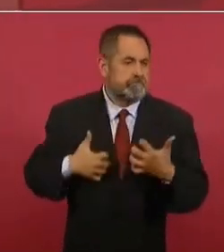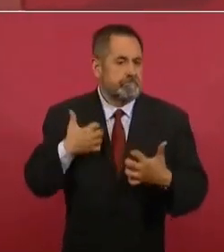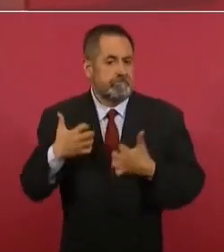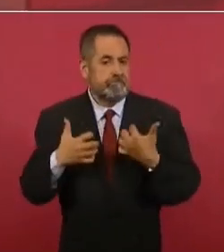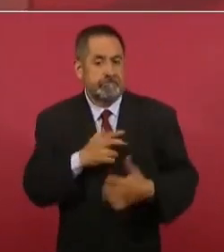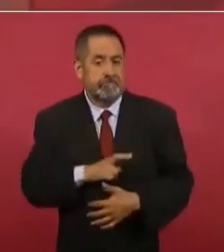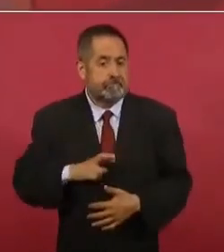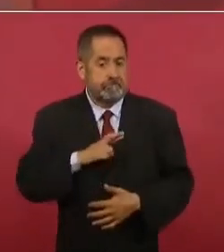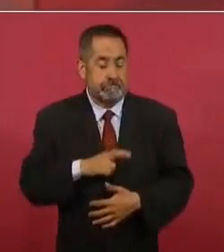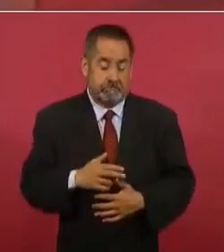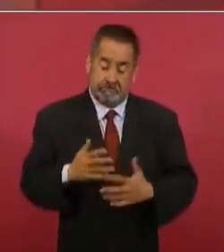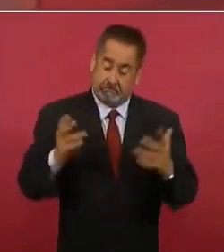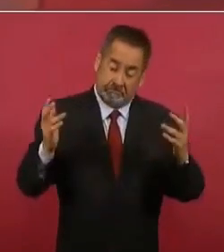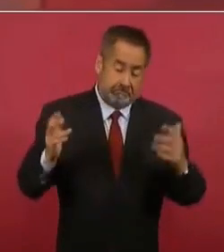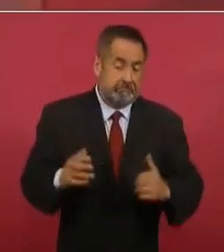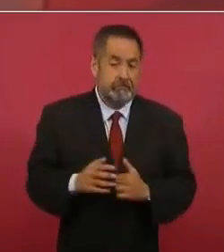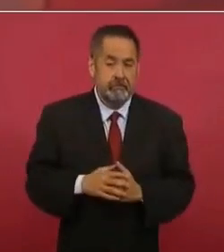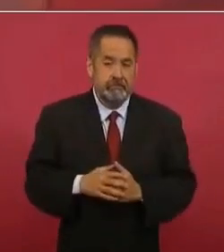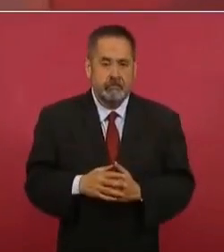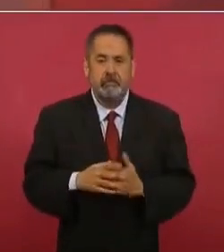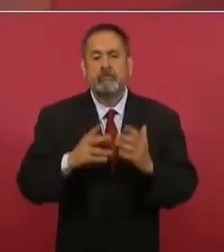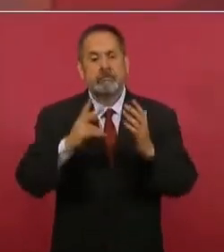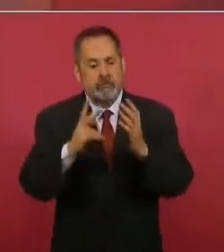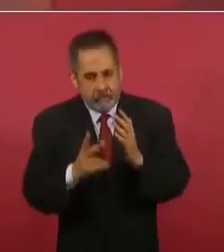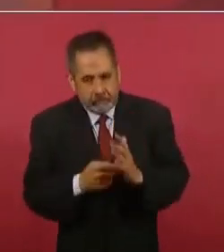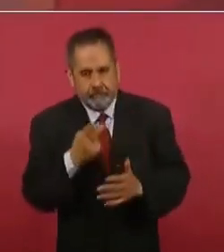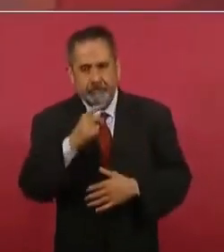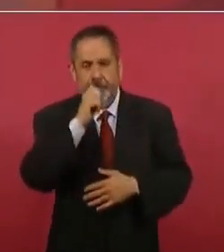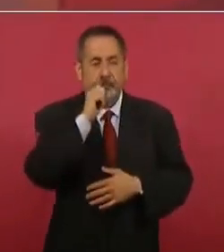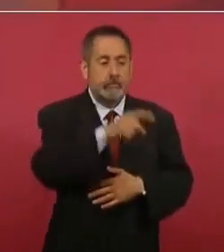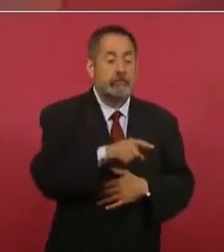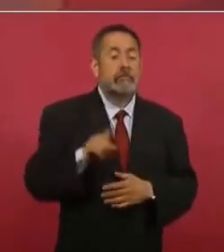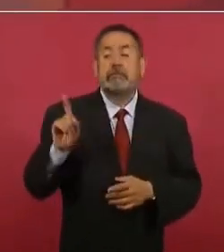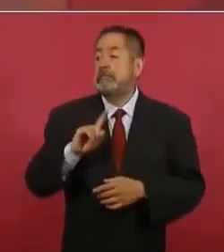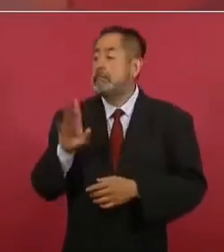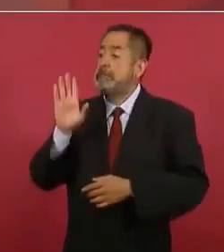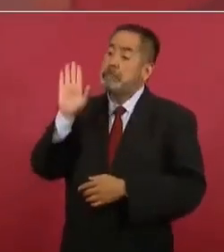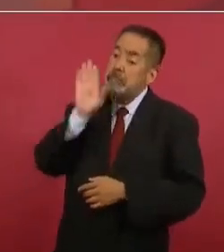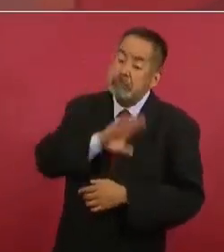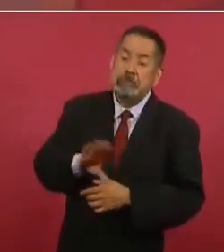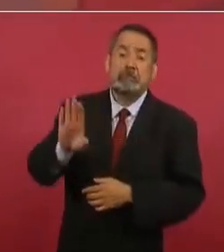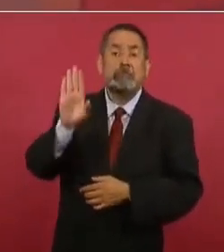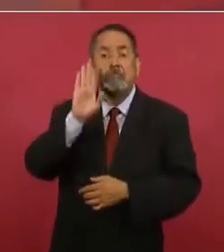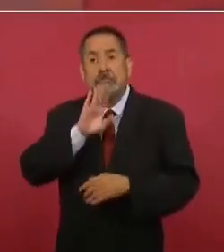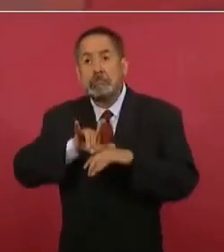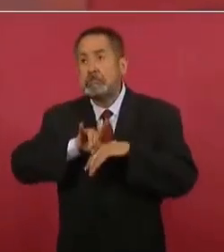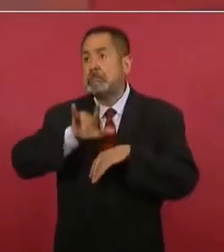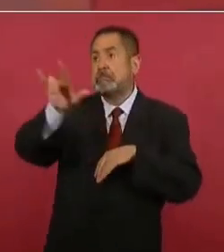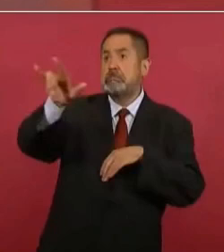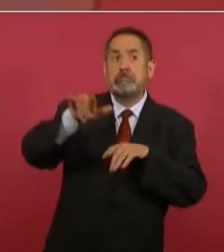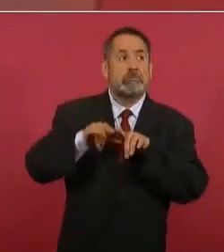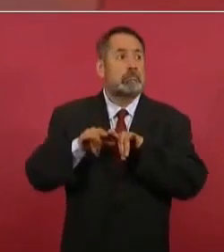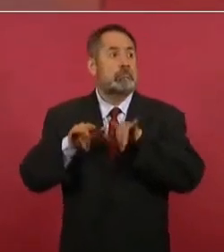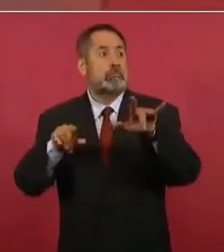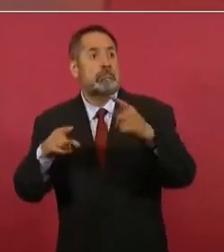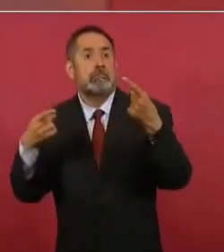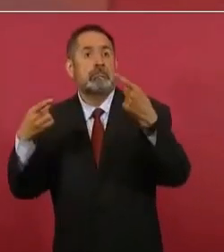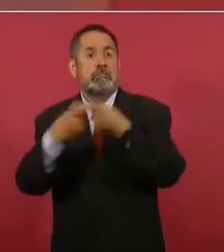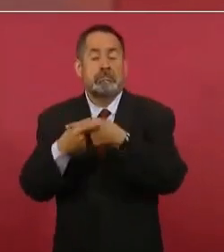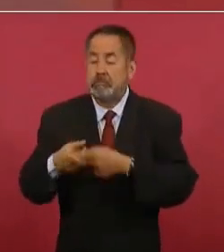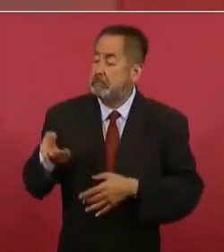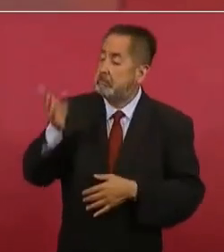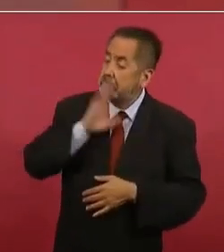Y ahora vuelven con lo del rediseño del espacio aéreo.